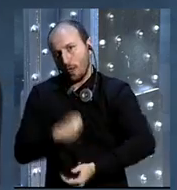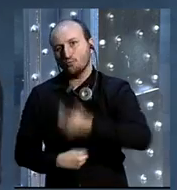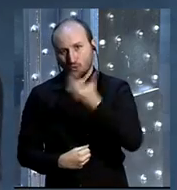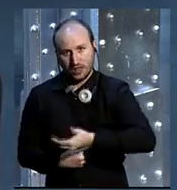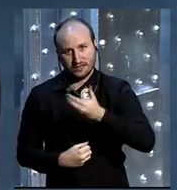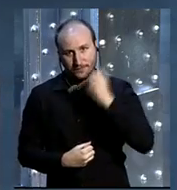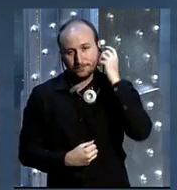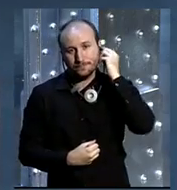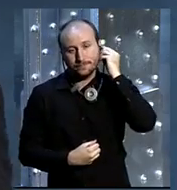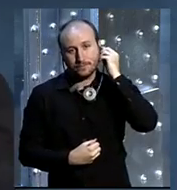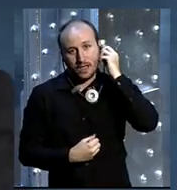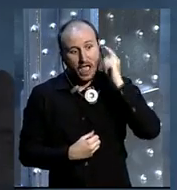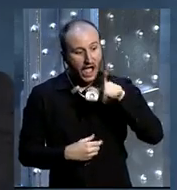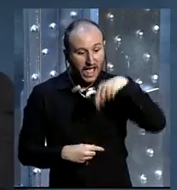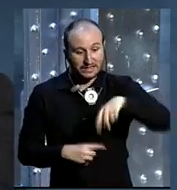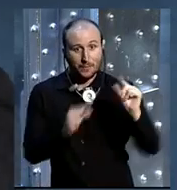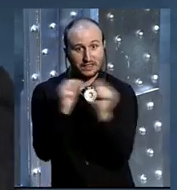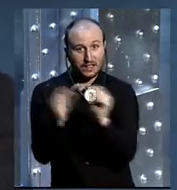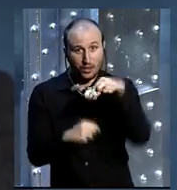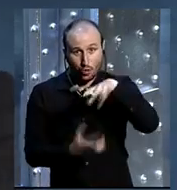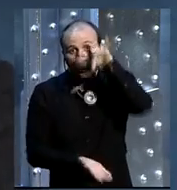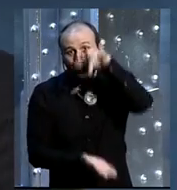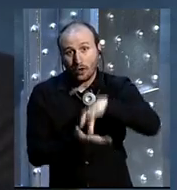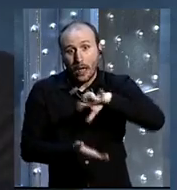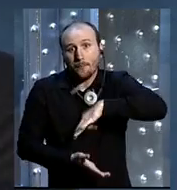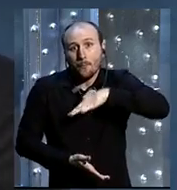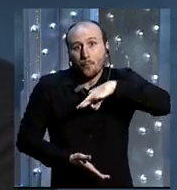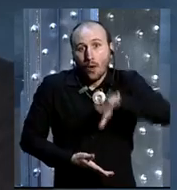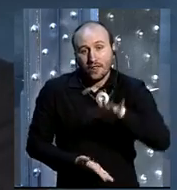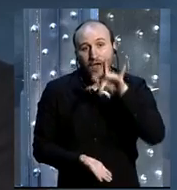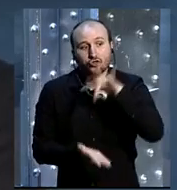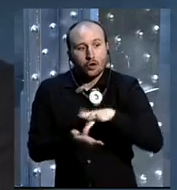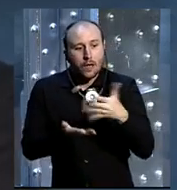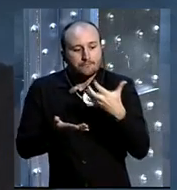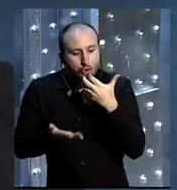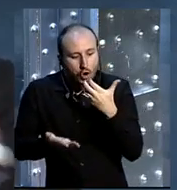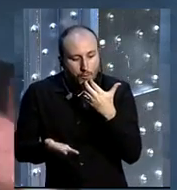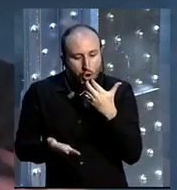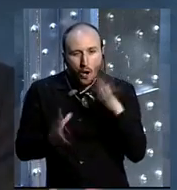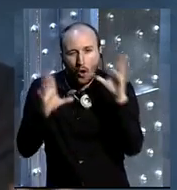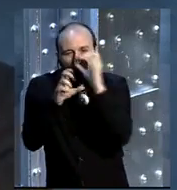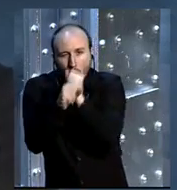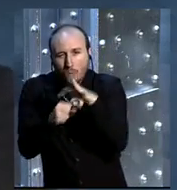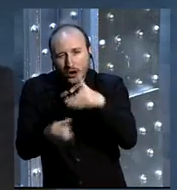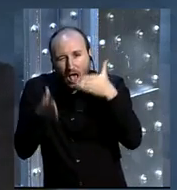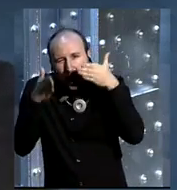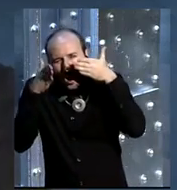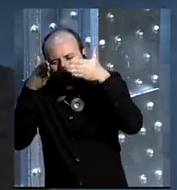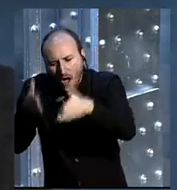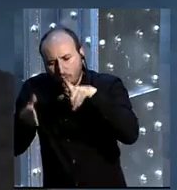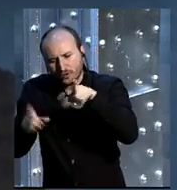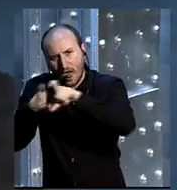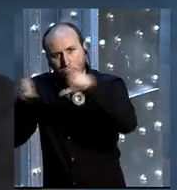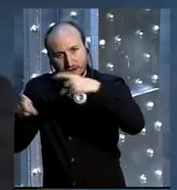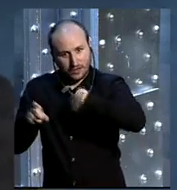que este debate a veces se ve nublado por el hecho de que nos centramos demasiado en empresas como la